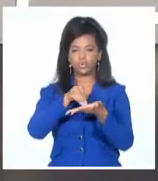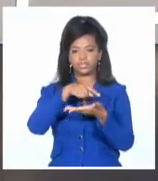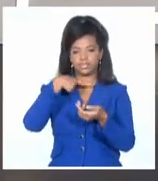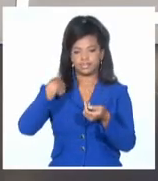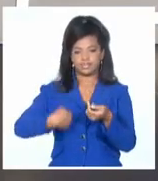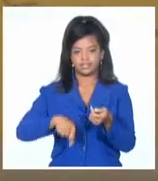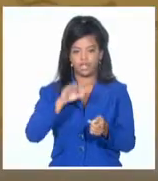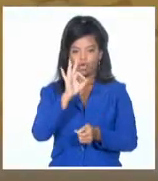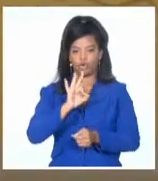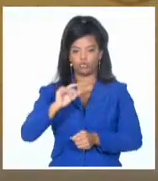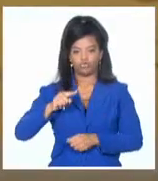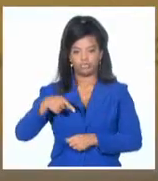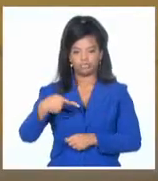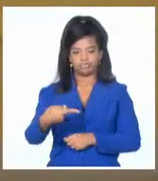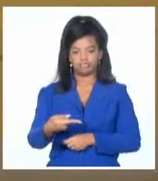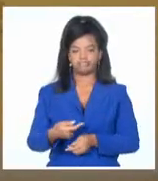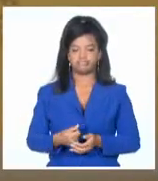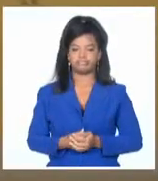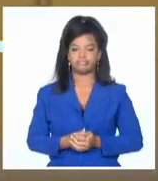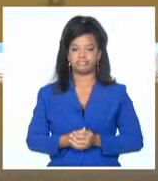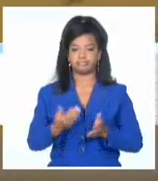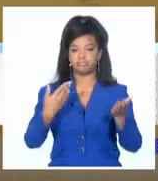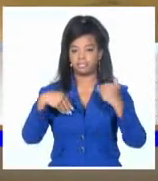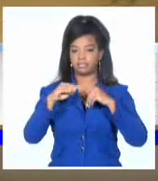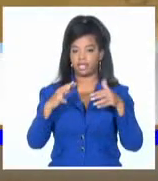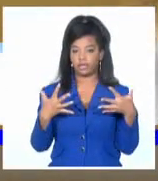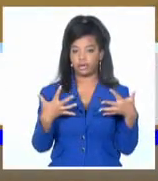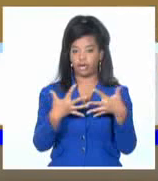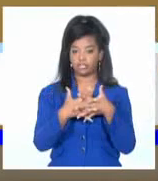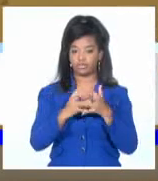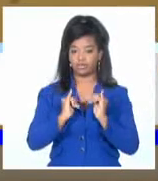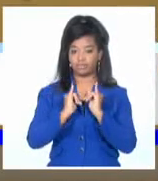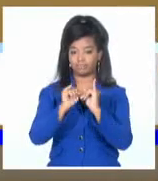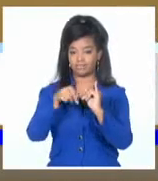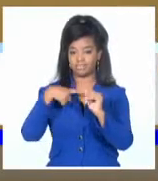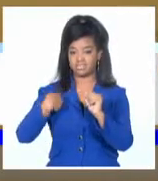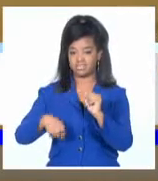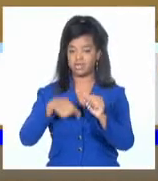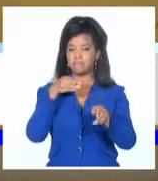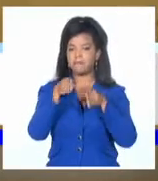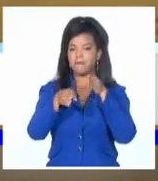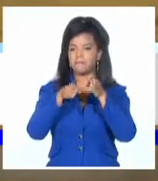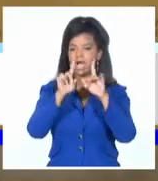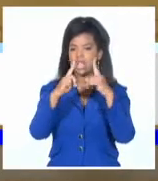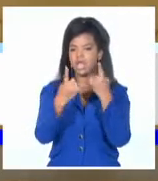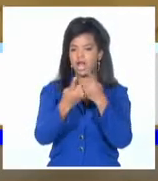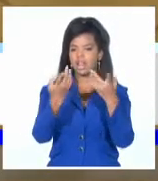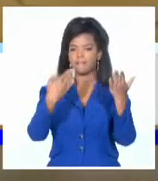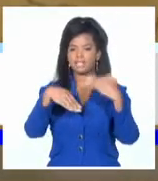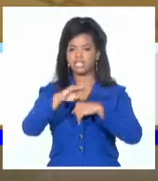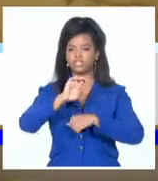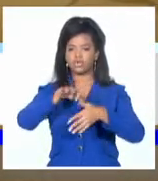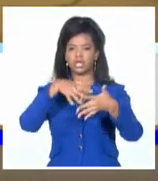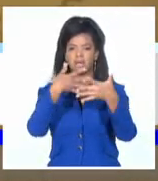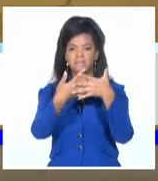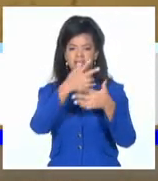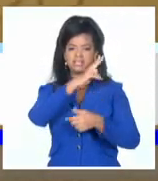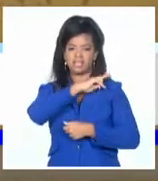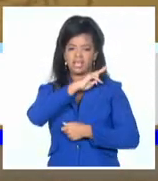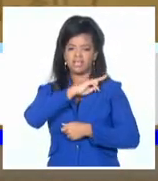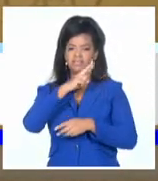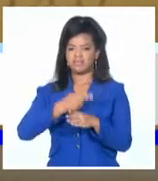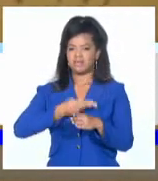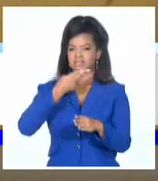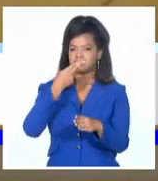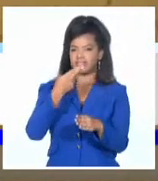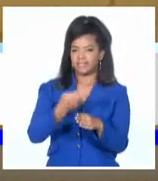próximo. De acuerdo con el Ministerio de Relaciones Exteriores del gigante asiático, asistirán a la cita ministros, empresarios, representantes de la sociedad civil